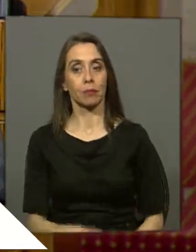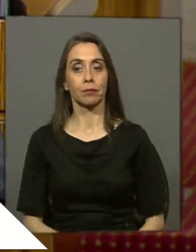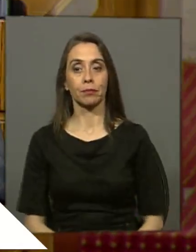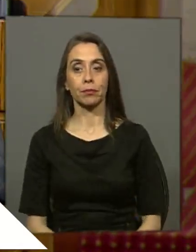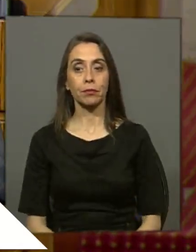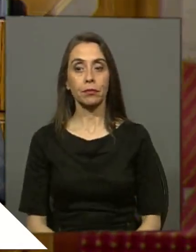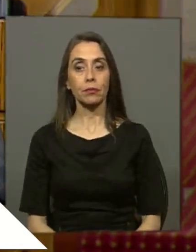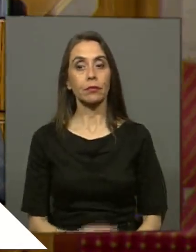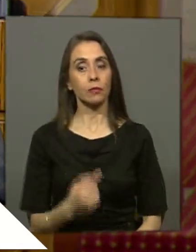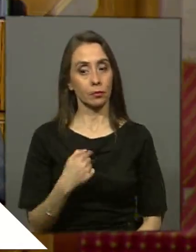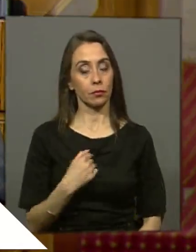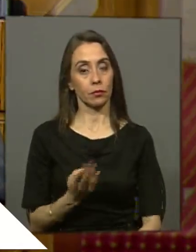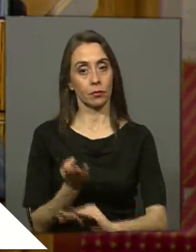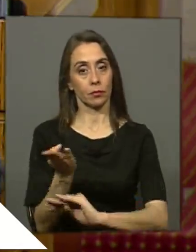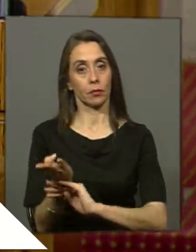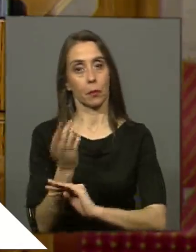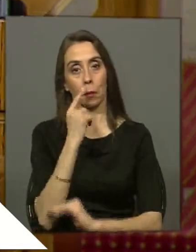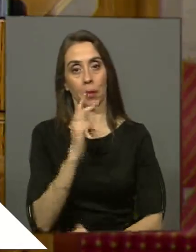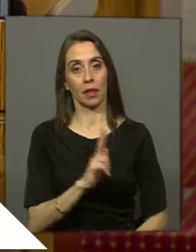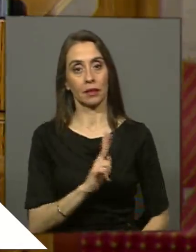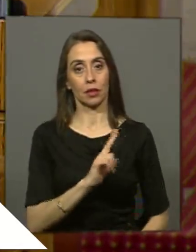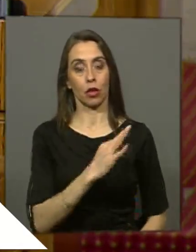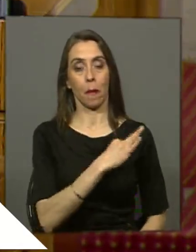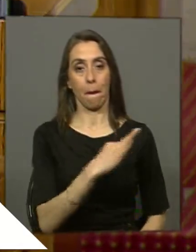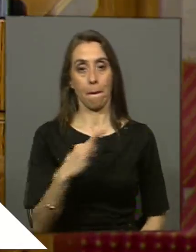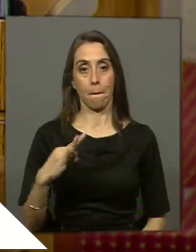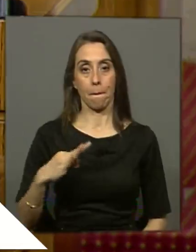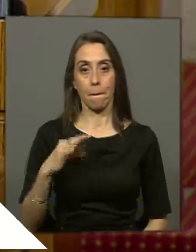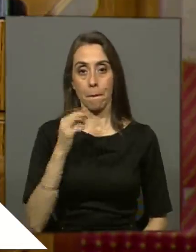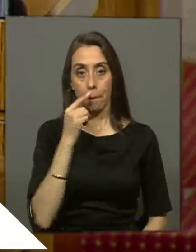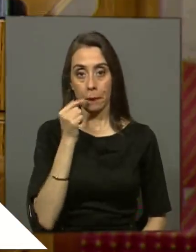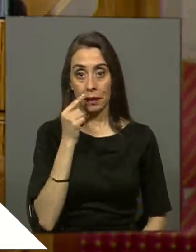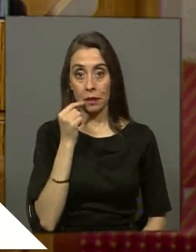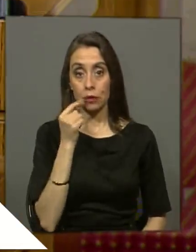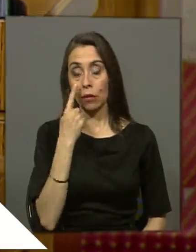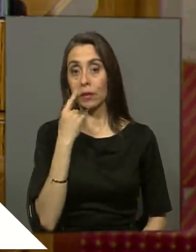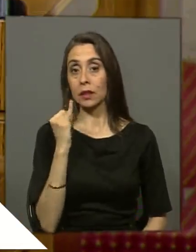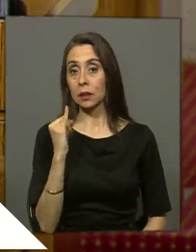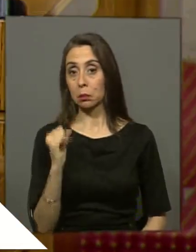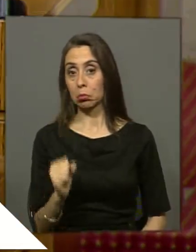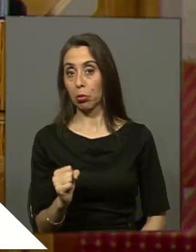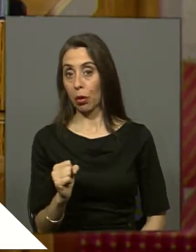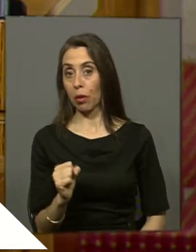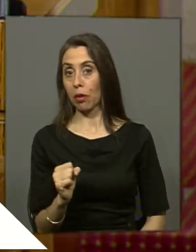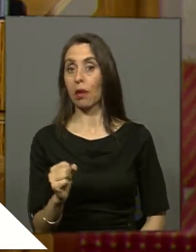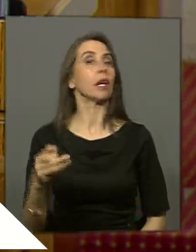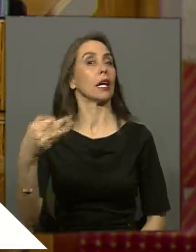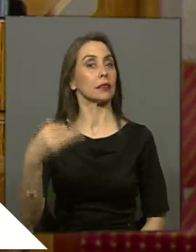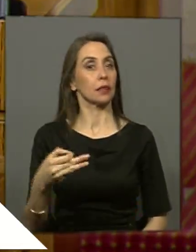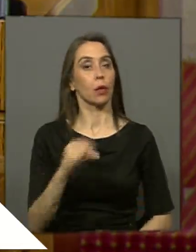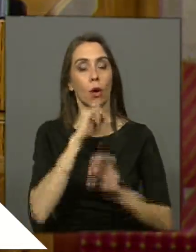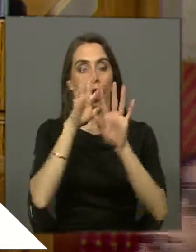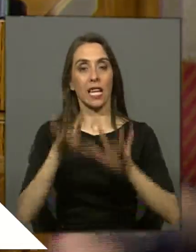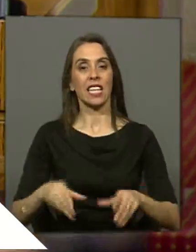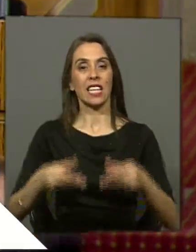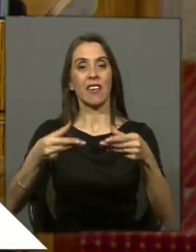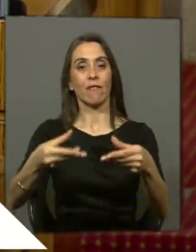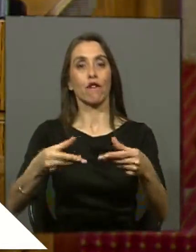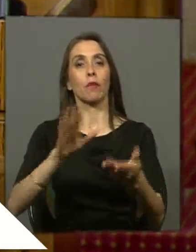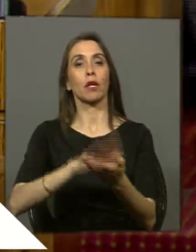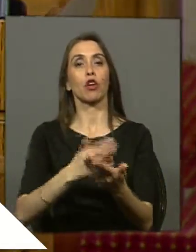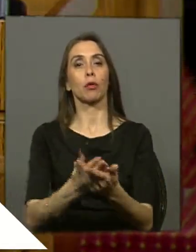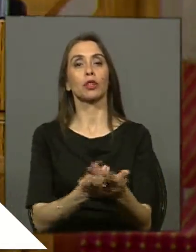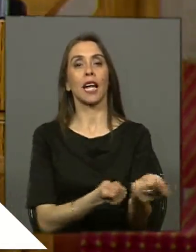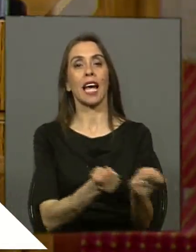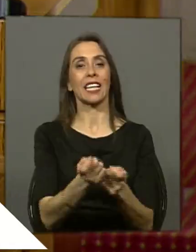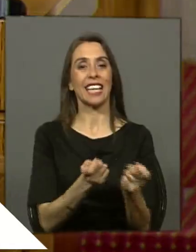y se lo solicito al señor ministro de esa manera que sea posible garantizar que estos informes de gestión y que estos sistemas